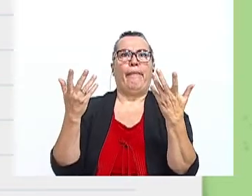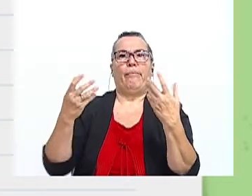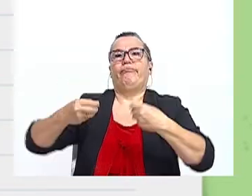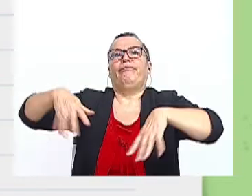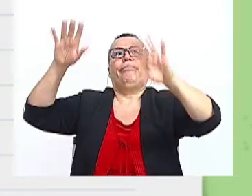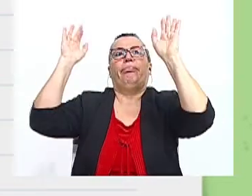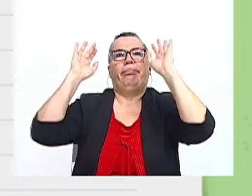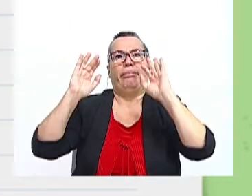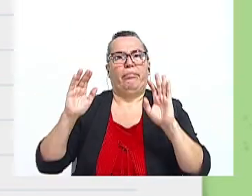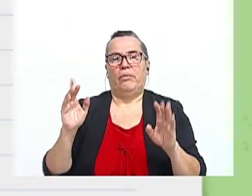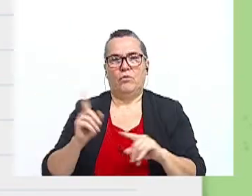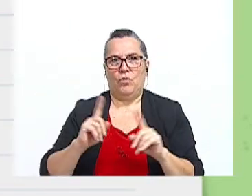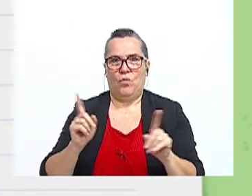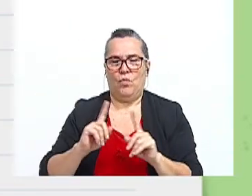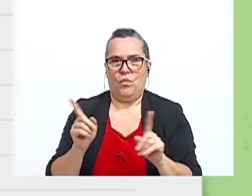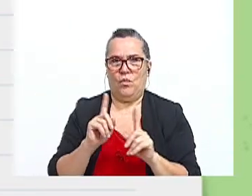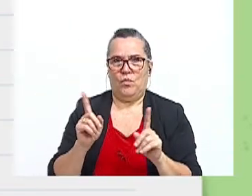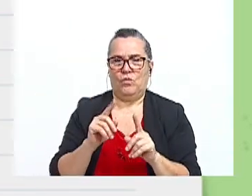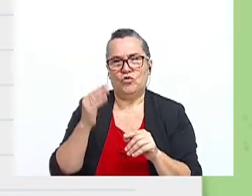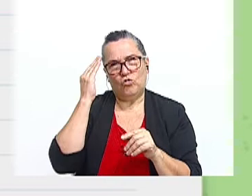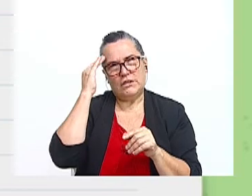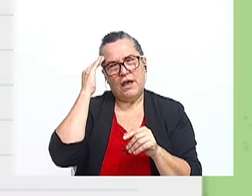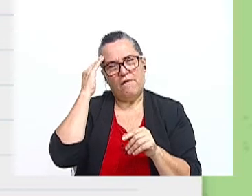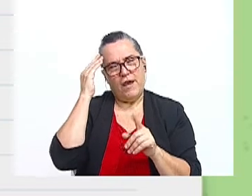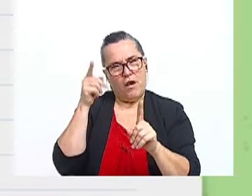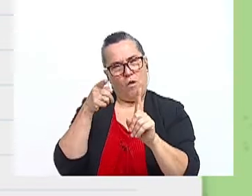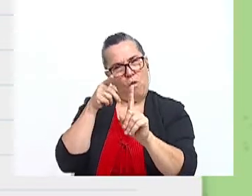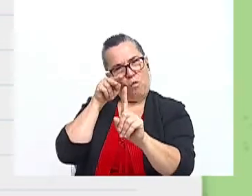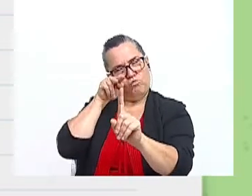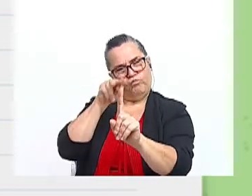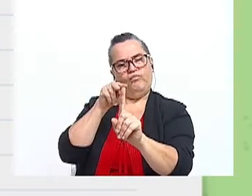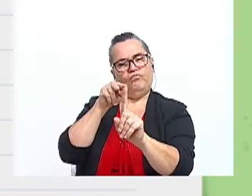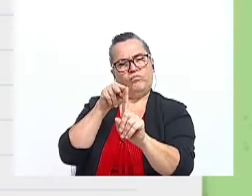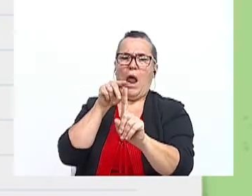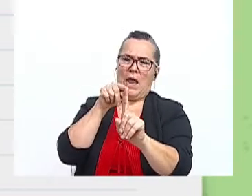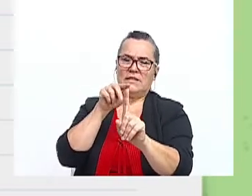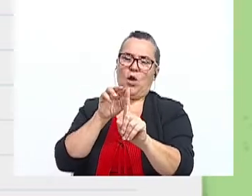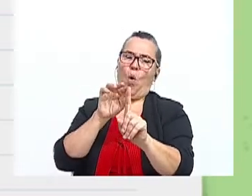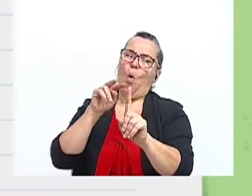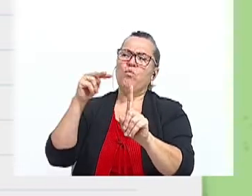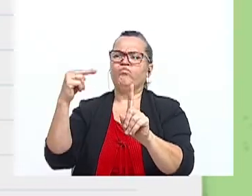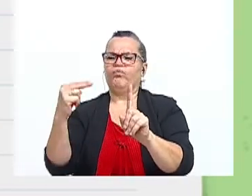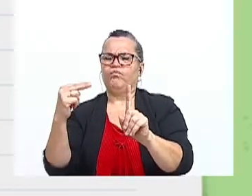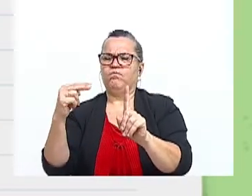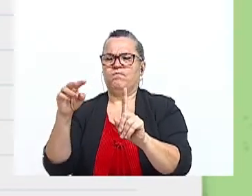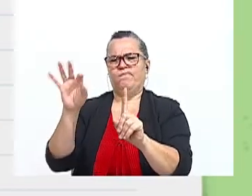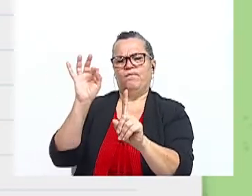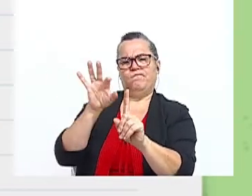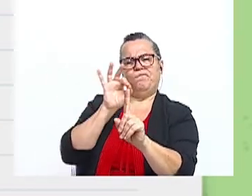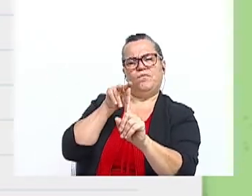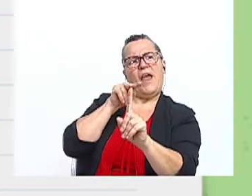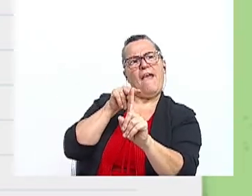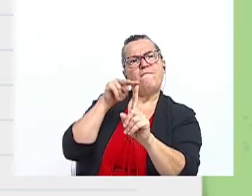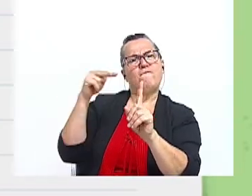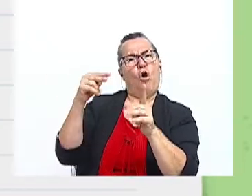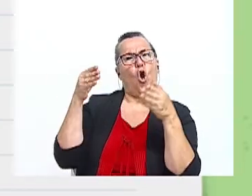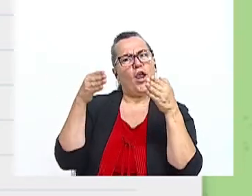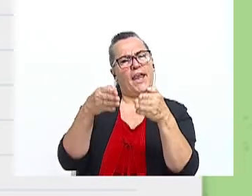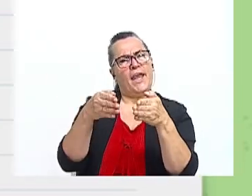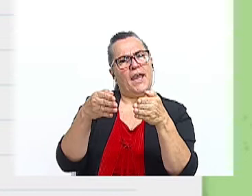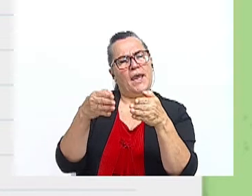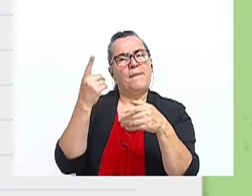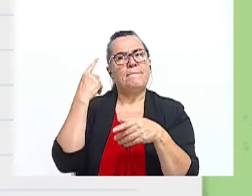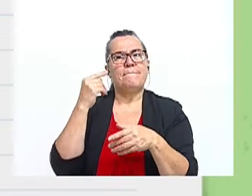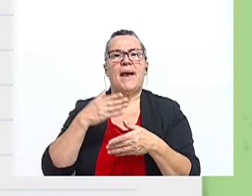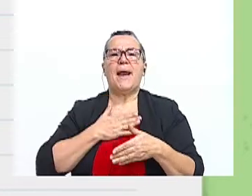dejarlo al azar, no. Tengo que saber bien cuál tema voy a elegir y qué enfoque le voy a dar para